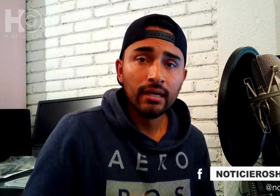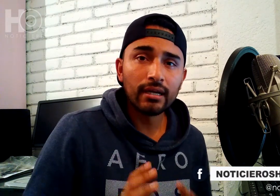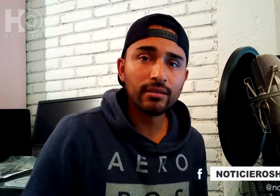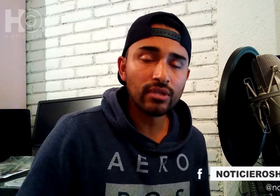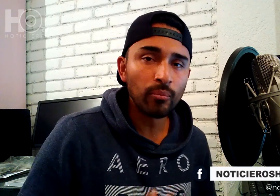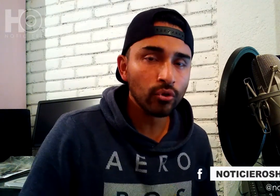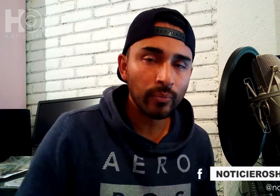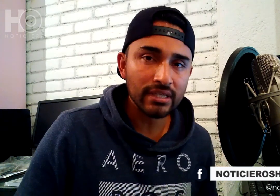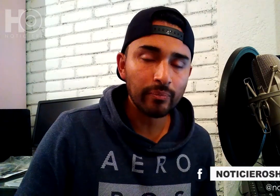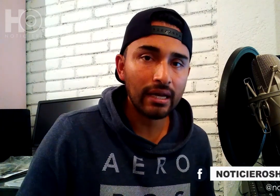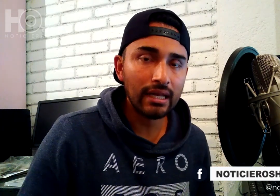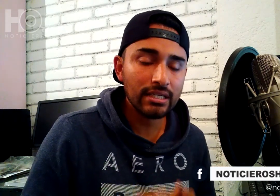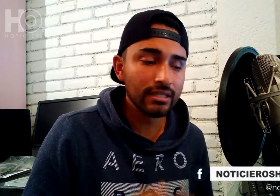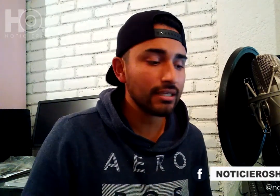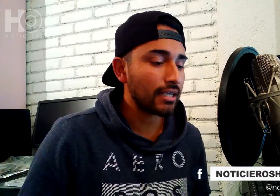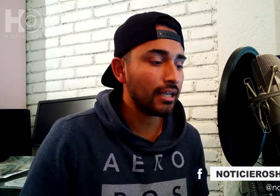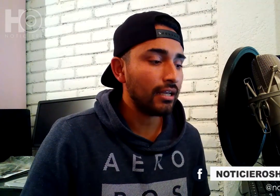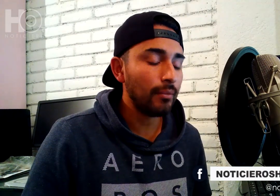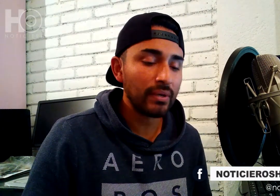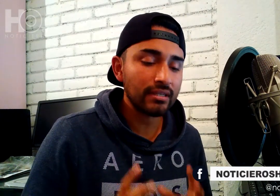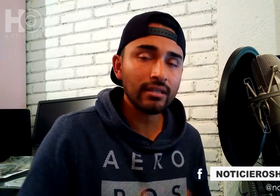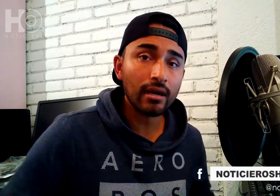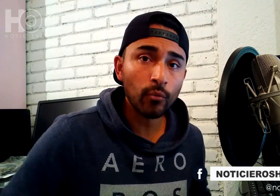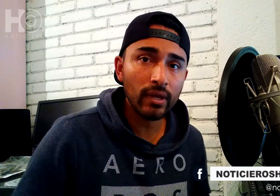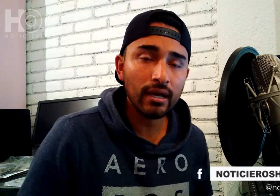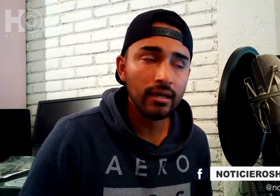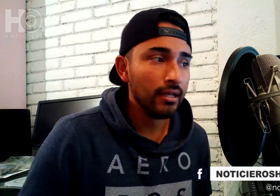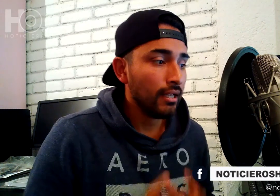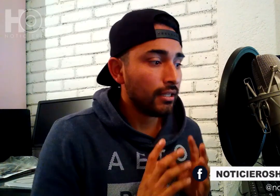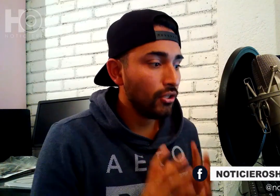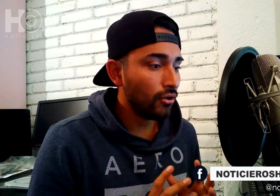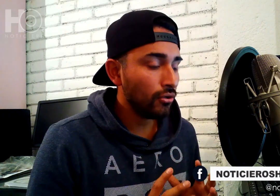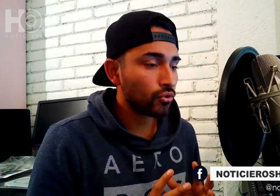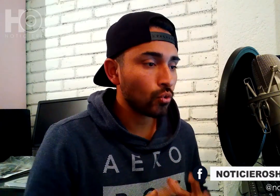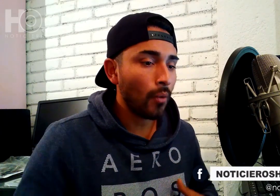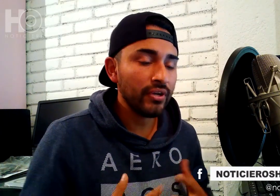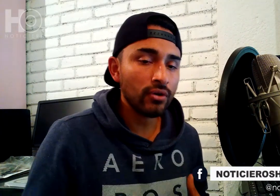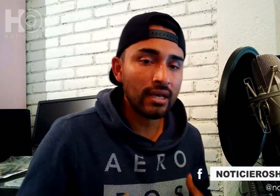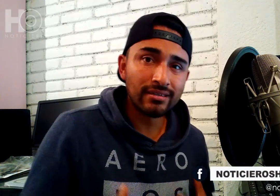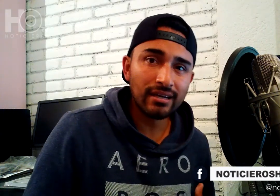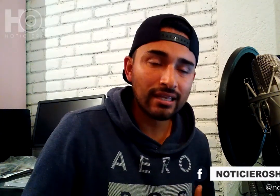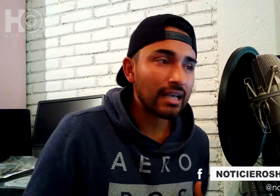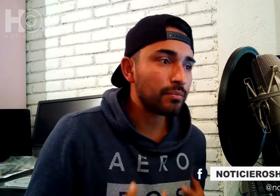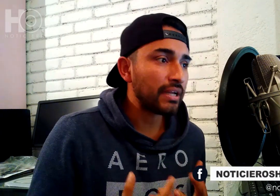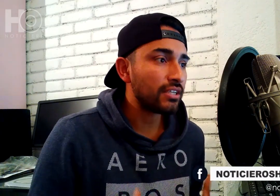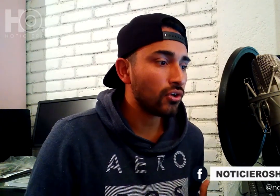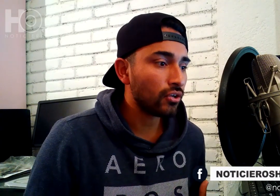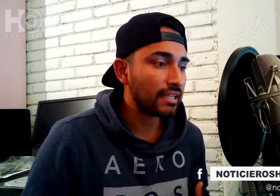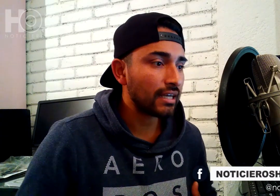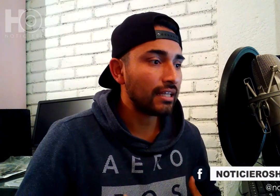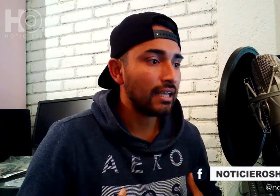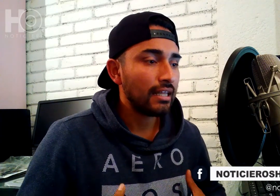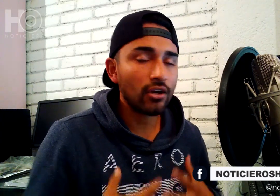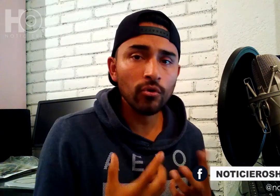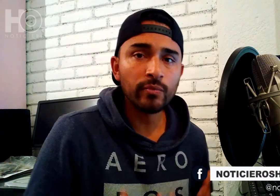regresemos al punto principal el chiste es de que el presidente la república dio su opinión acerca de la expresión